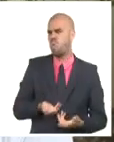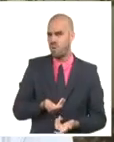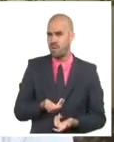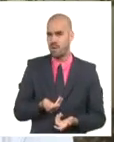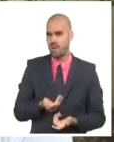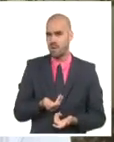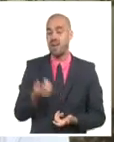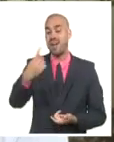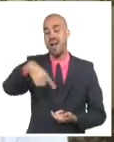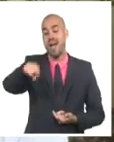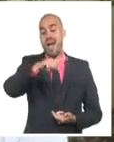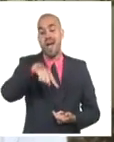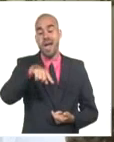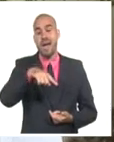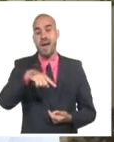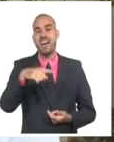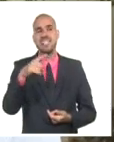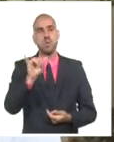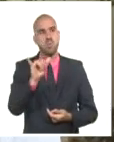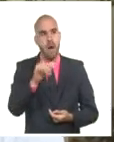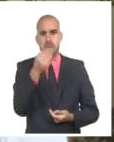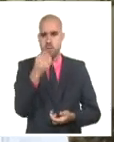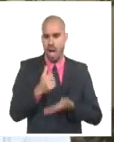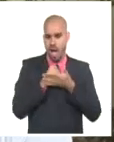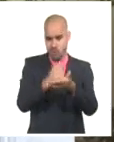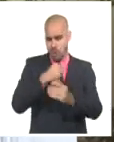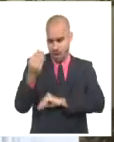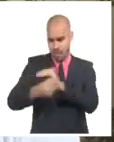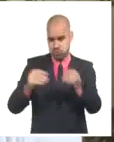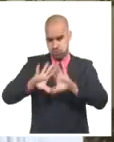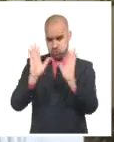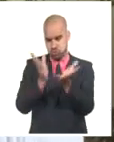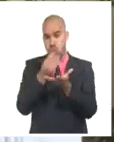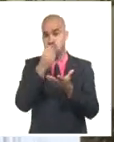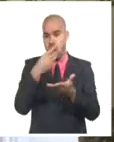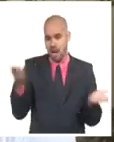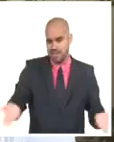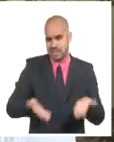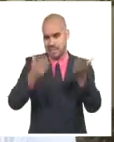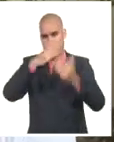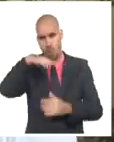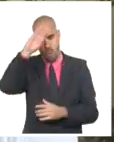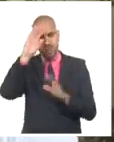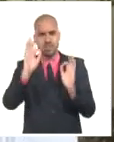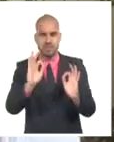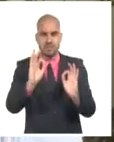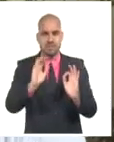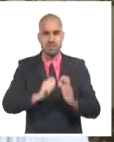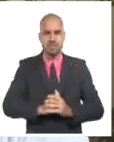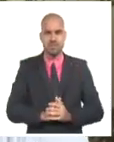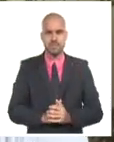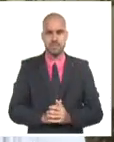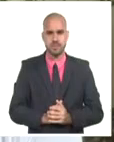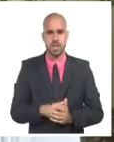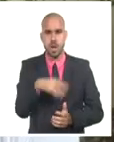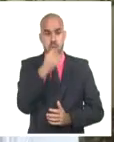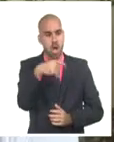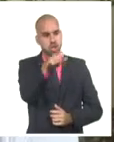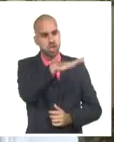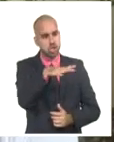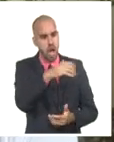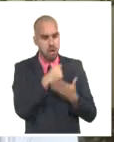entes de cambio en todo el proceso de transformación también de la sociedad,